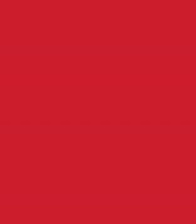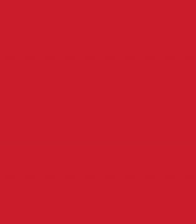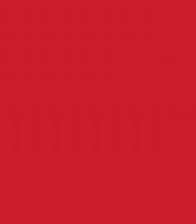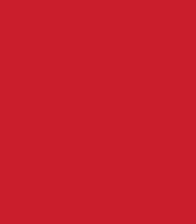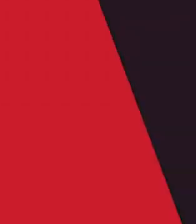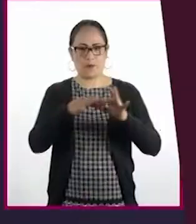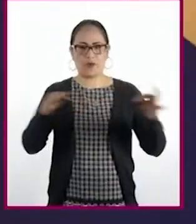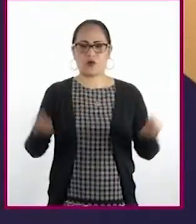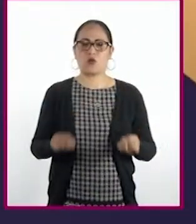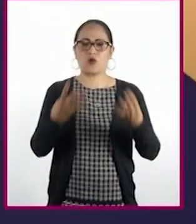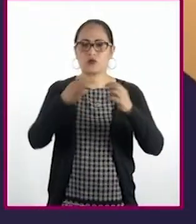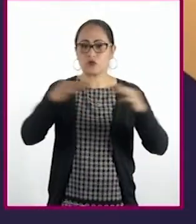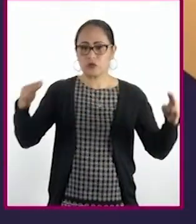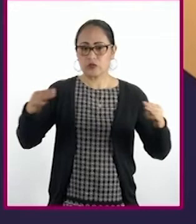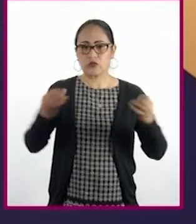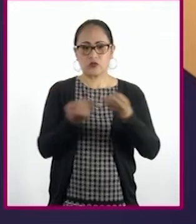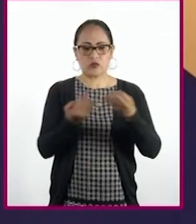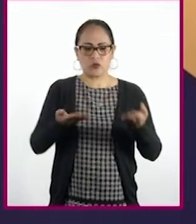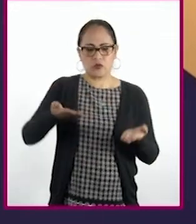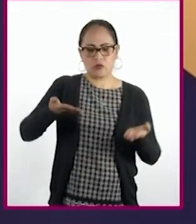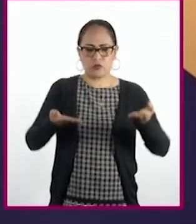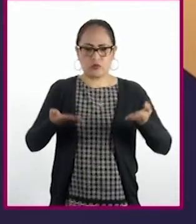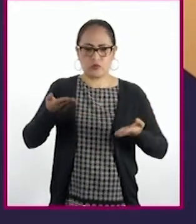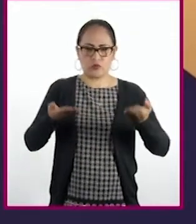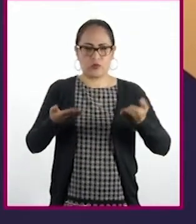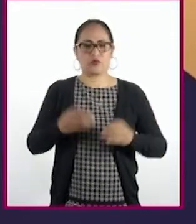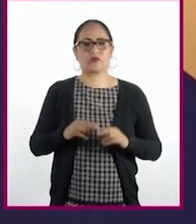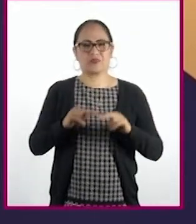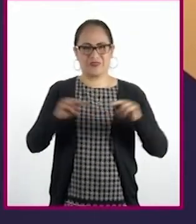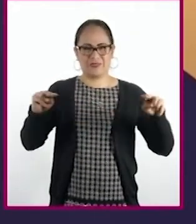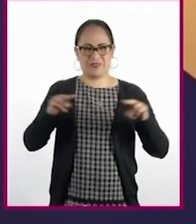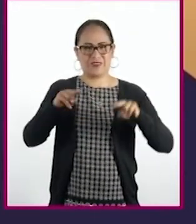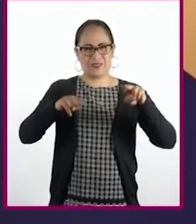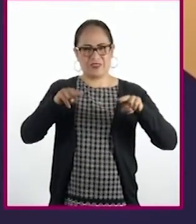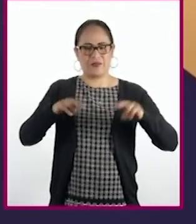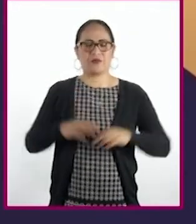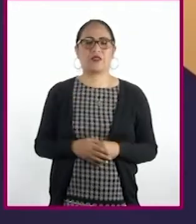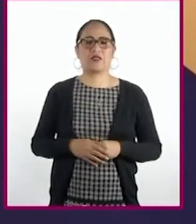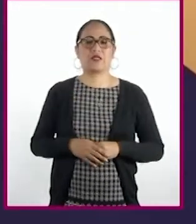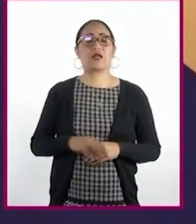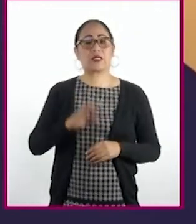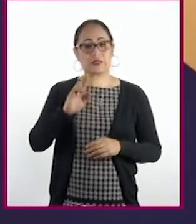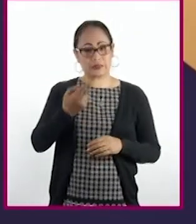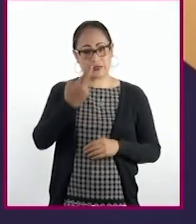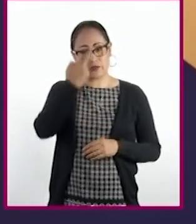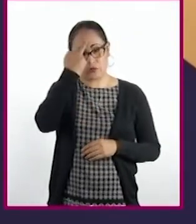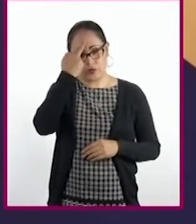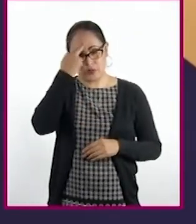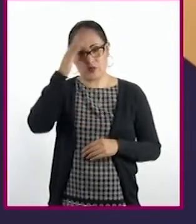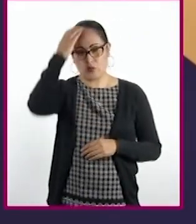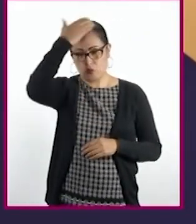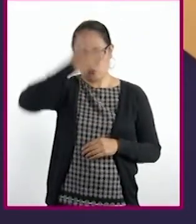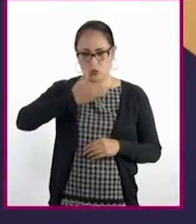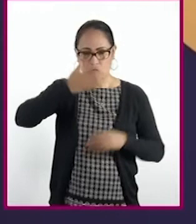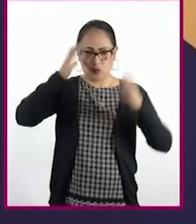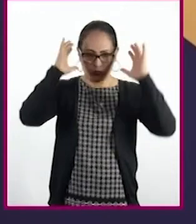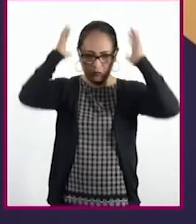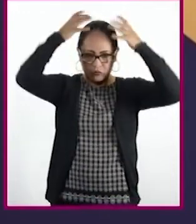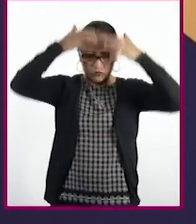de burbuja. Recuerden que también es importante su equipo de seguridad: